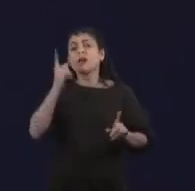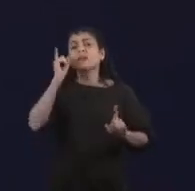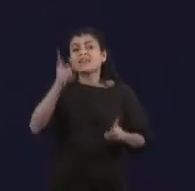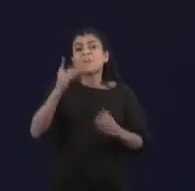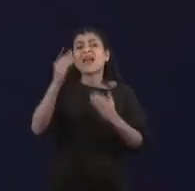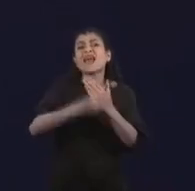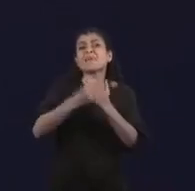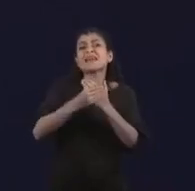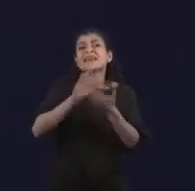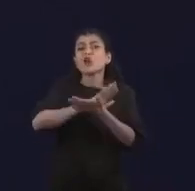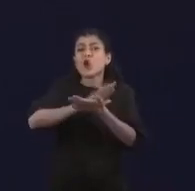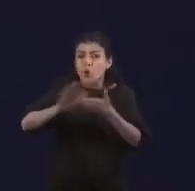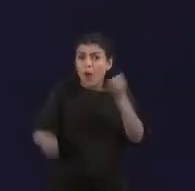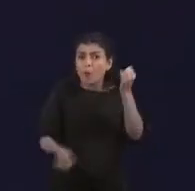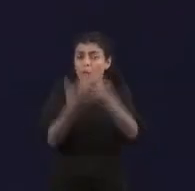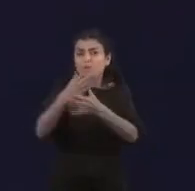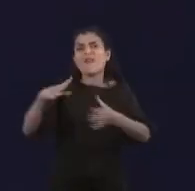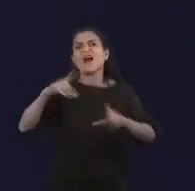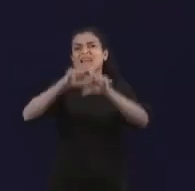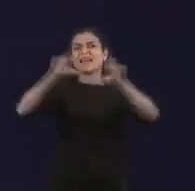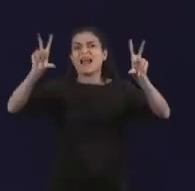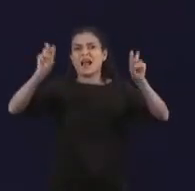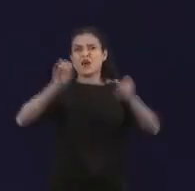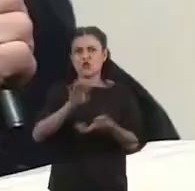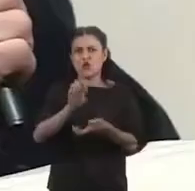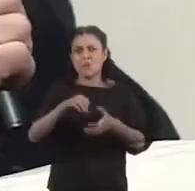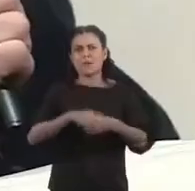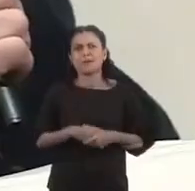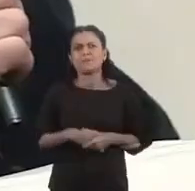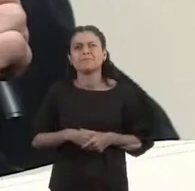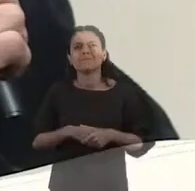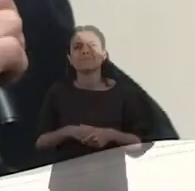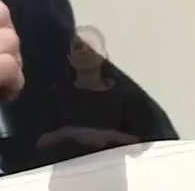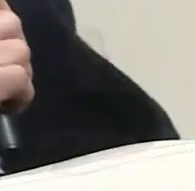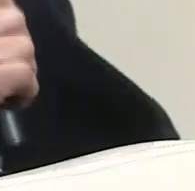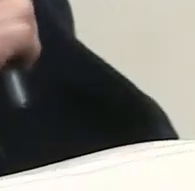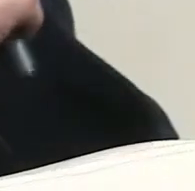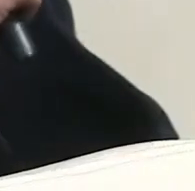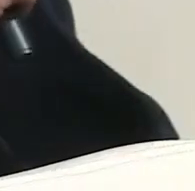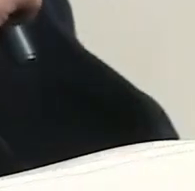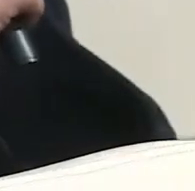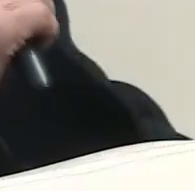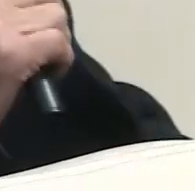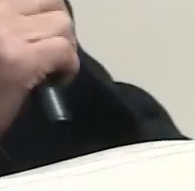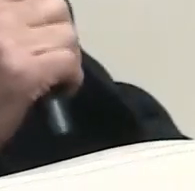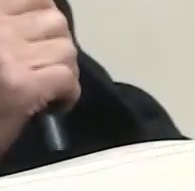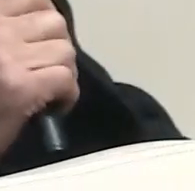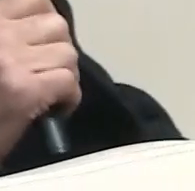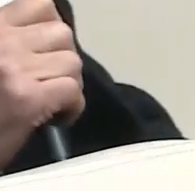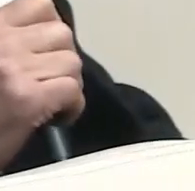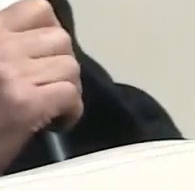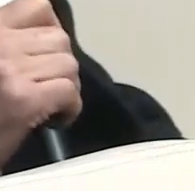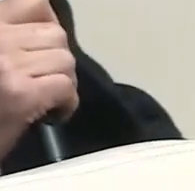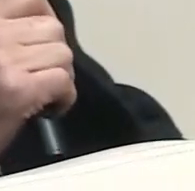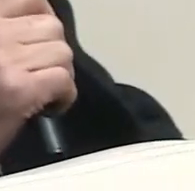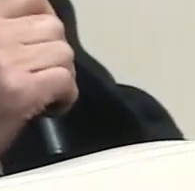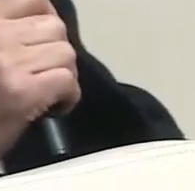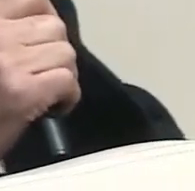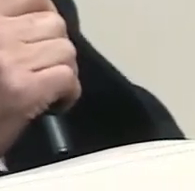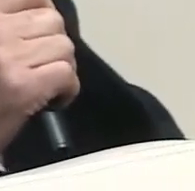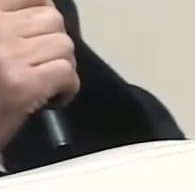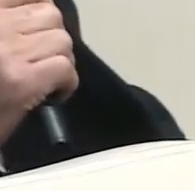de la cartera también está por definirse. ¿Qué tal, Manuel? Hola, Fabián. Buenos días. Fabián Wallman para FM La